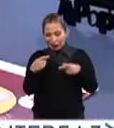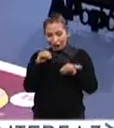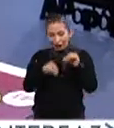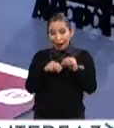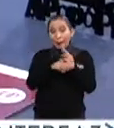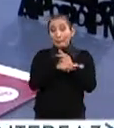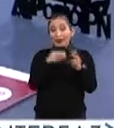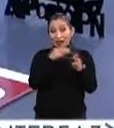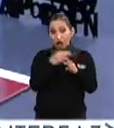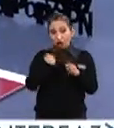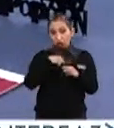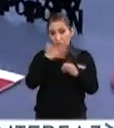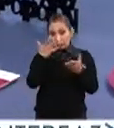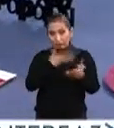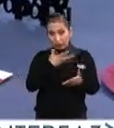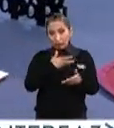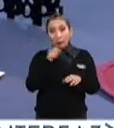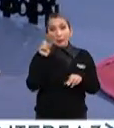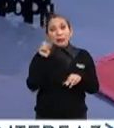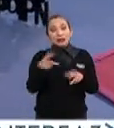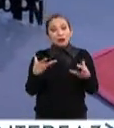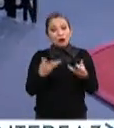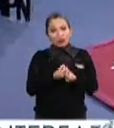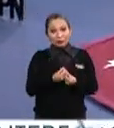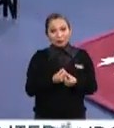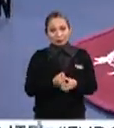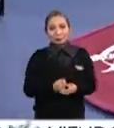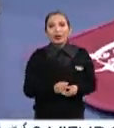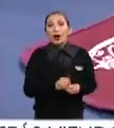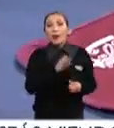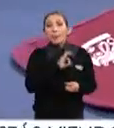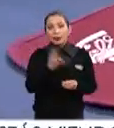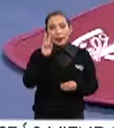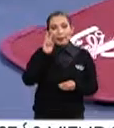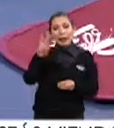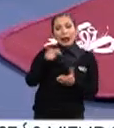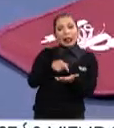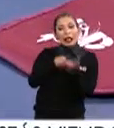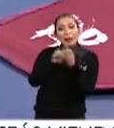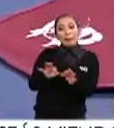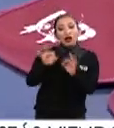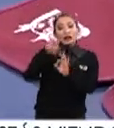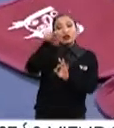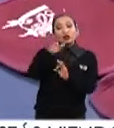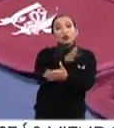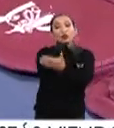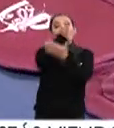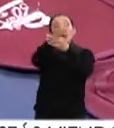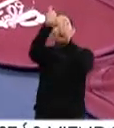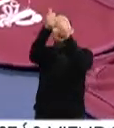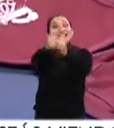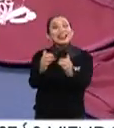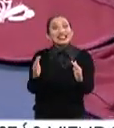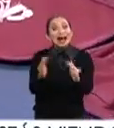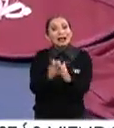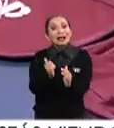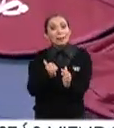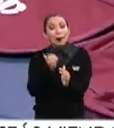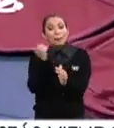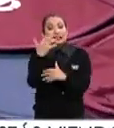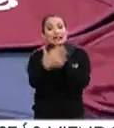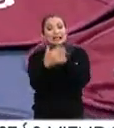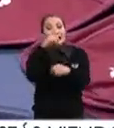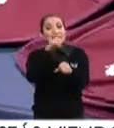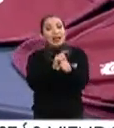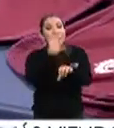Los materiales que tenemos aquí es como parte de eso, poder visibilizar que es importante que estemos, ¿no? Que aprovechemos los